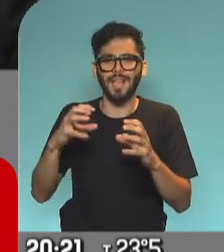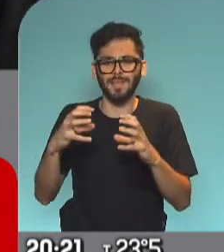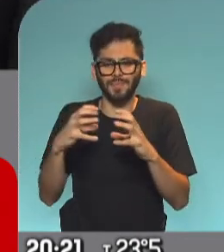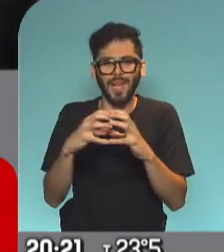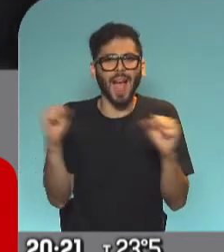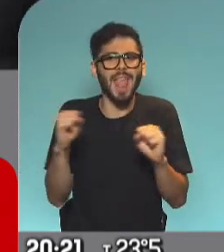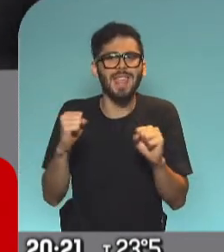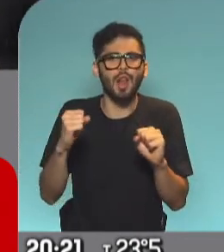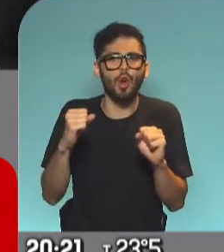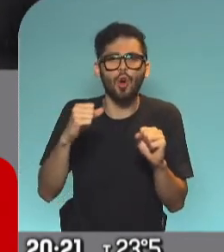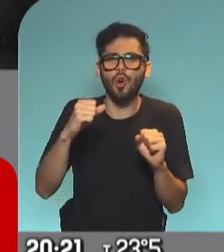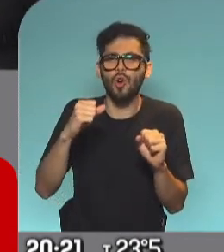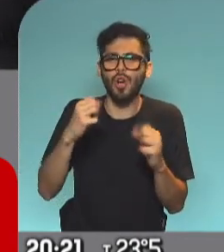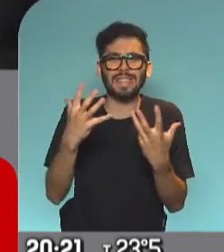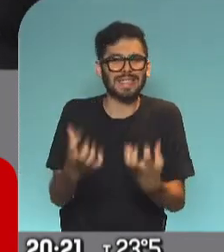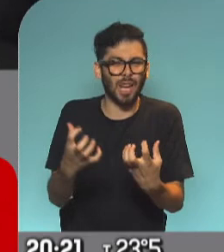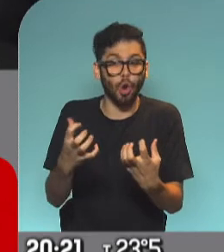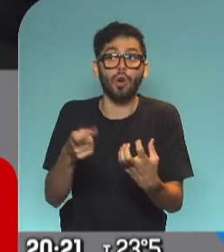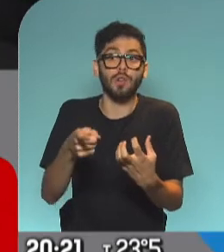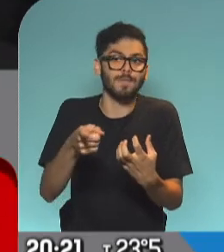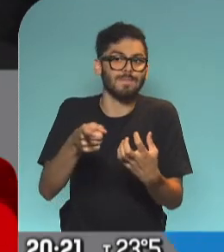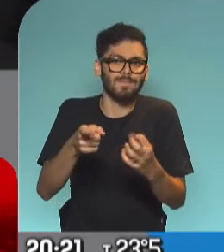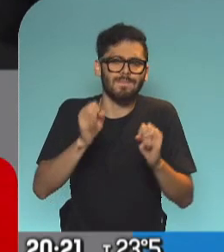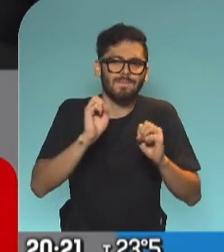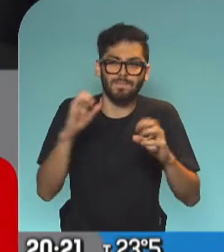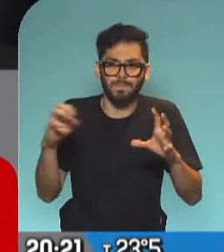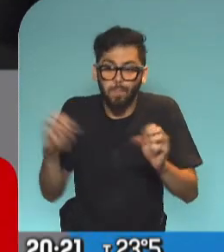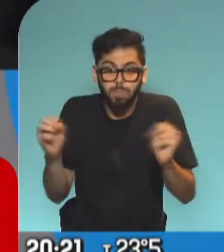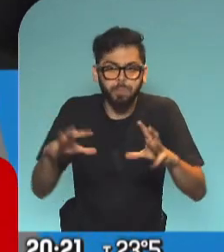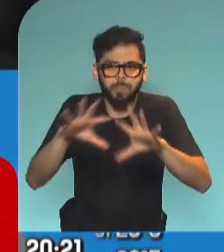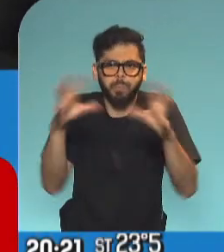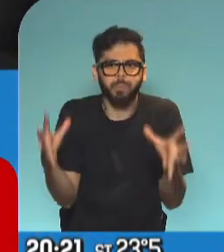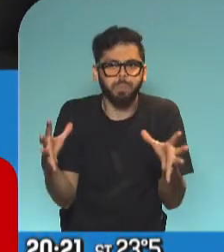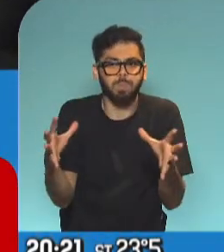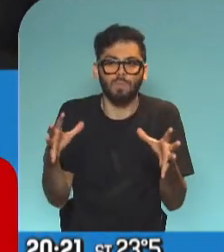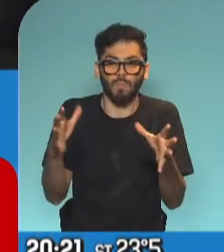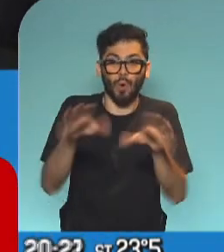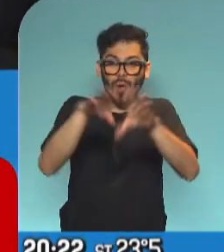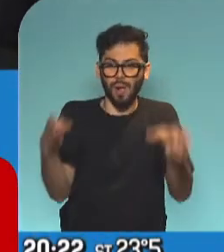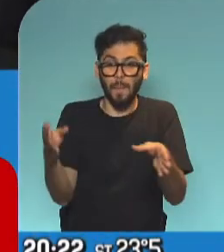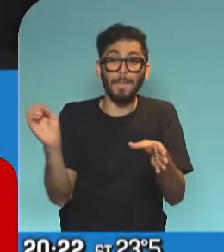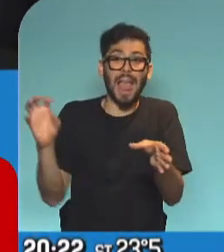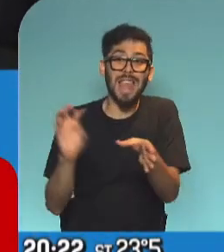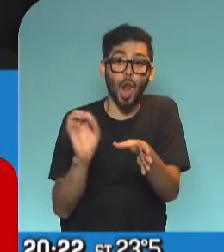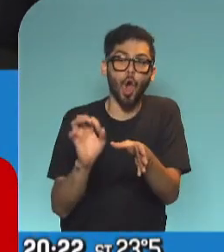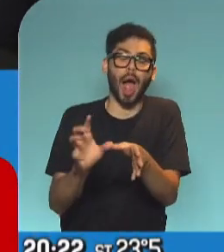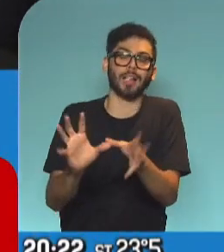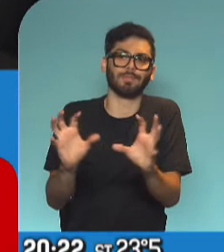a poder mantener en lo necesario como para poder aplicarla en las formas que